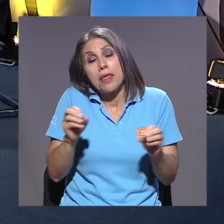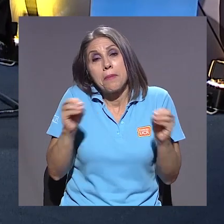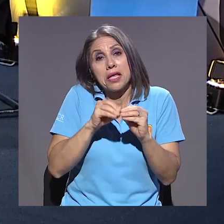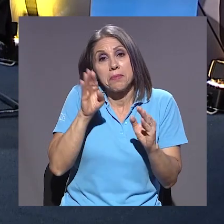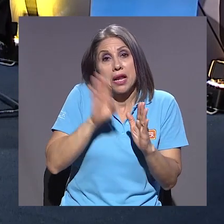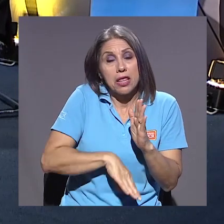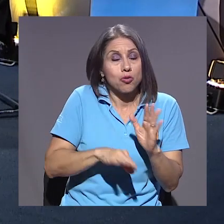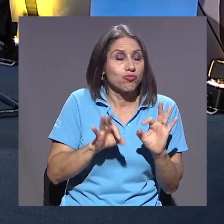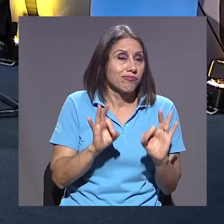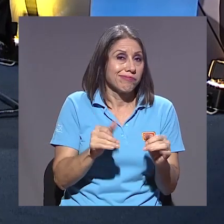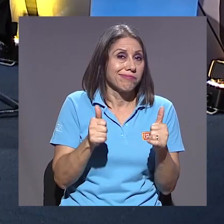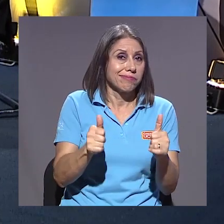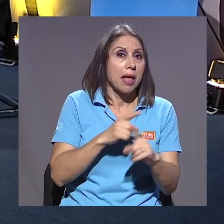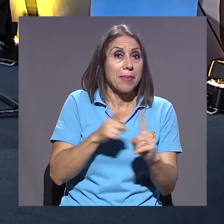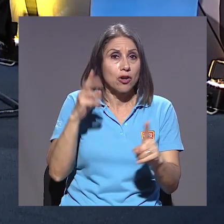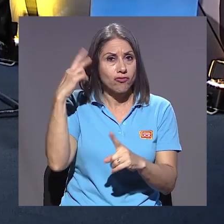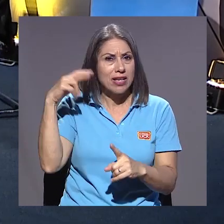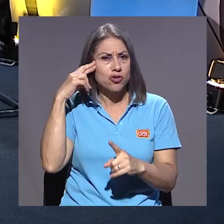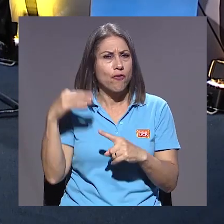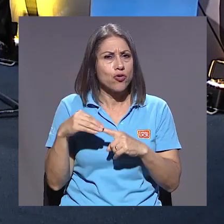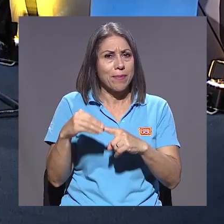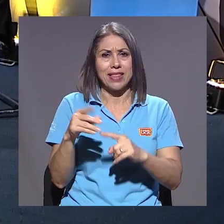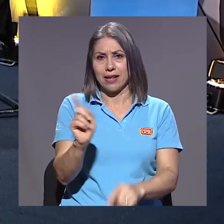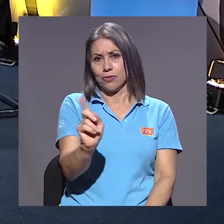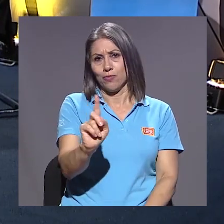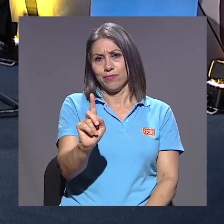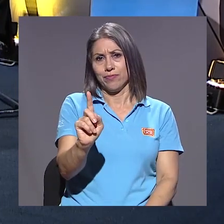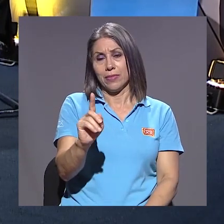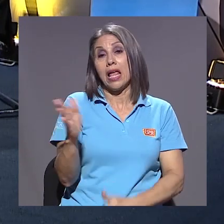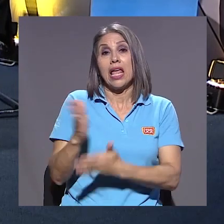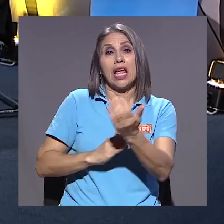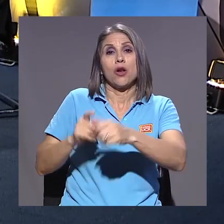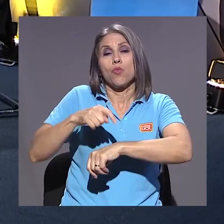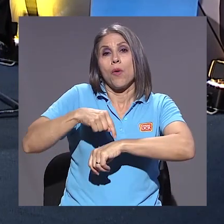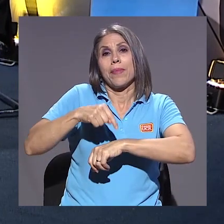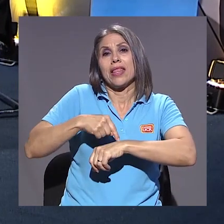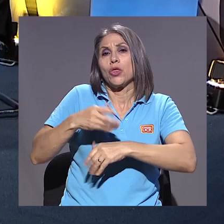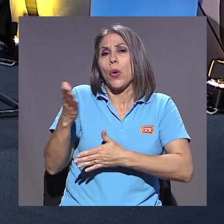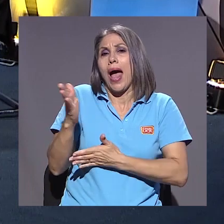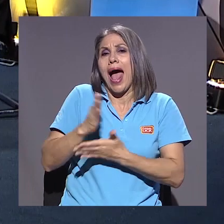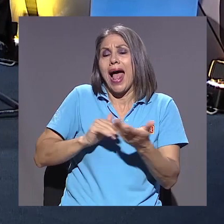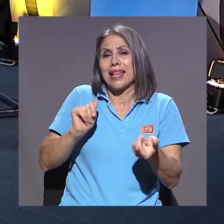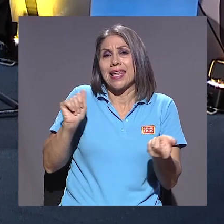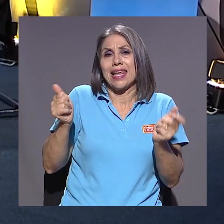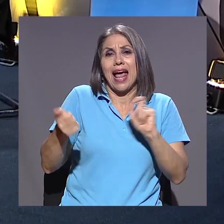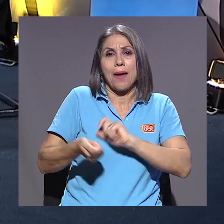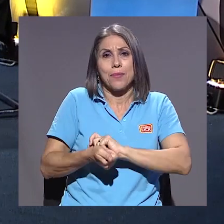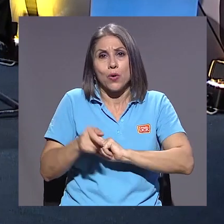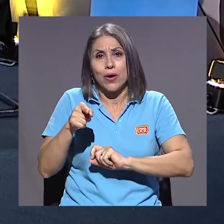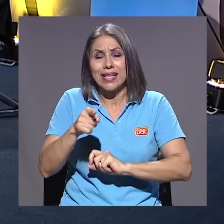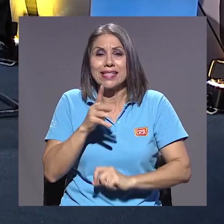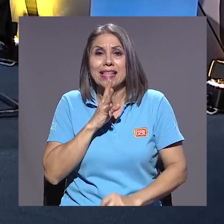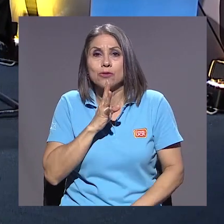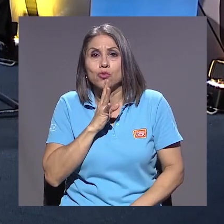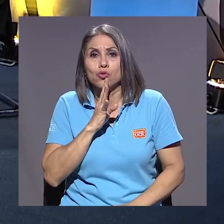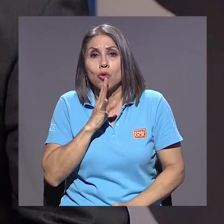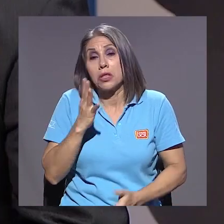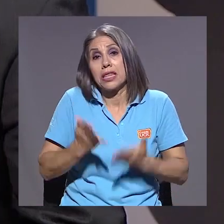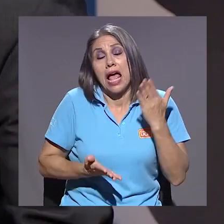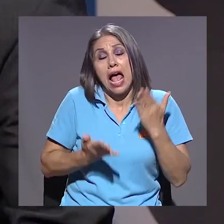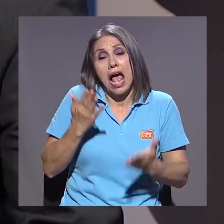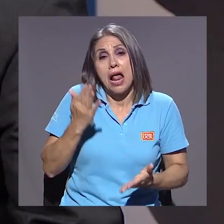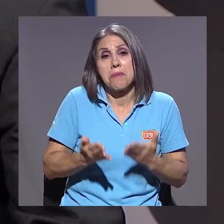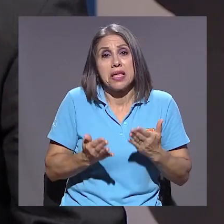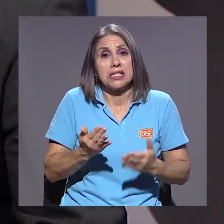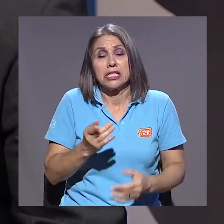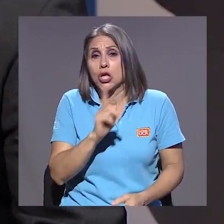no era la razón fundamental. Entonces, en algún momento alguien cambió ese discurso y yo creo que faltaba en alguna medida la verdad o no decía la verdad completa,